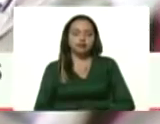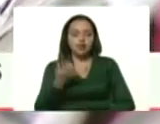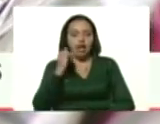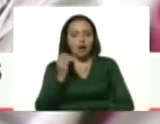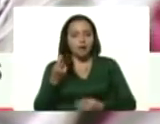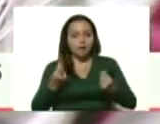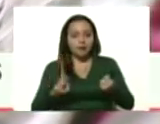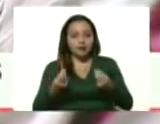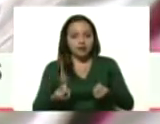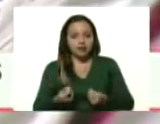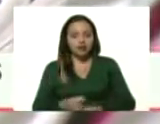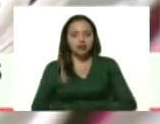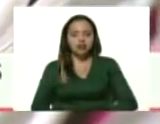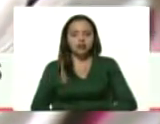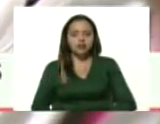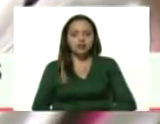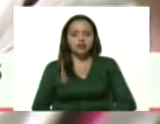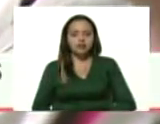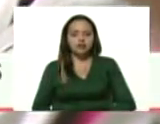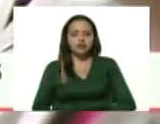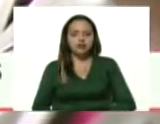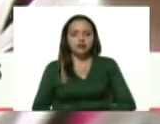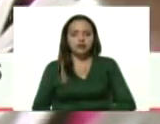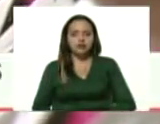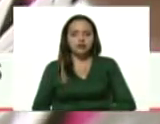pendientes, están